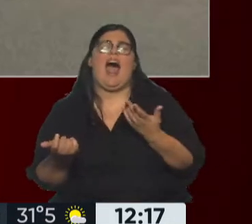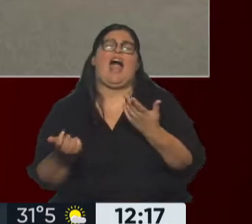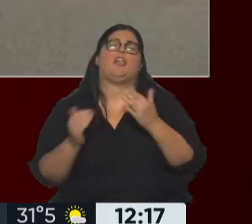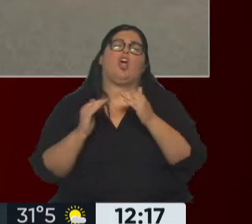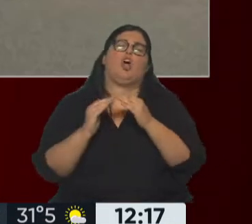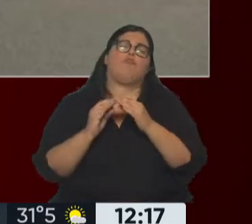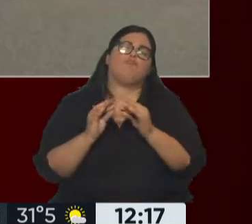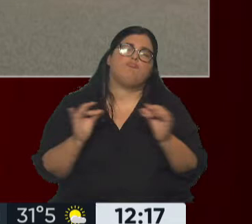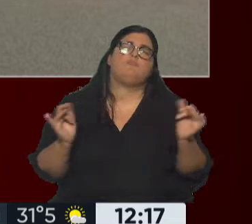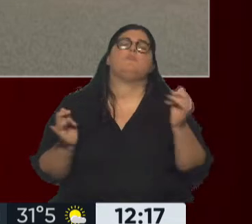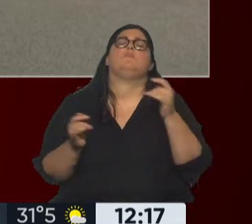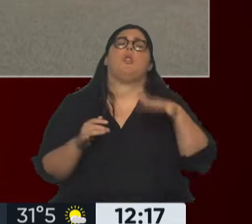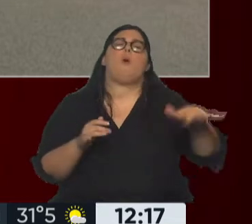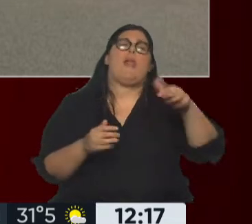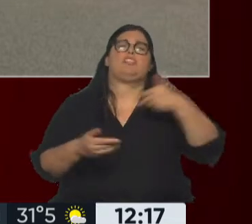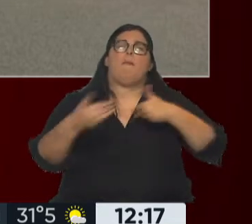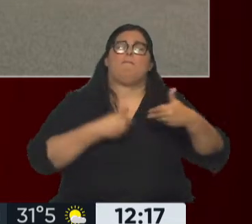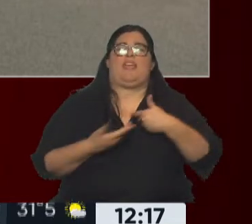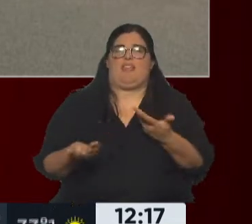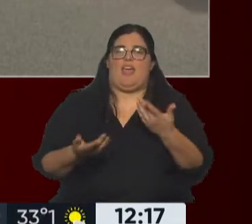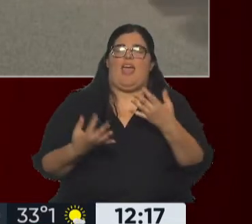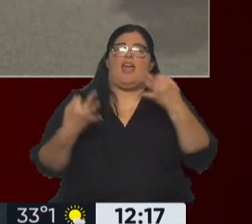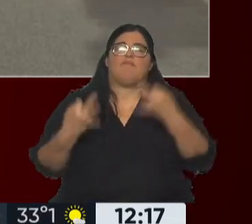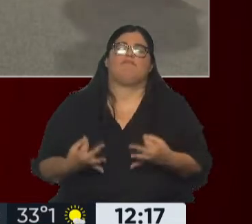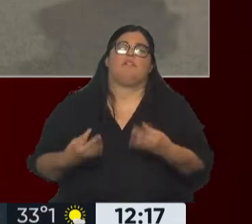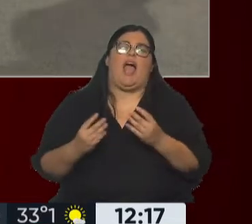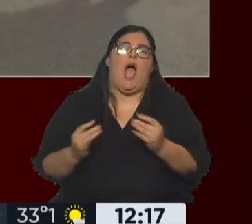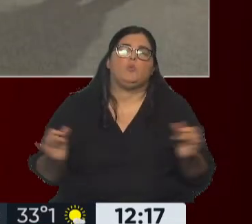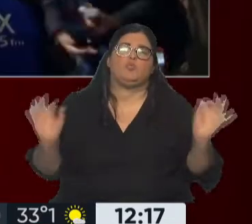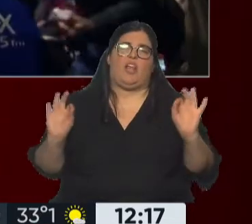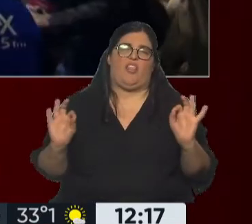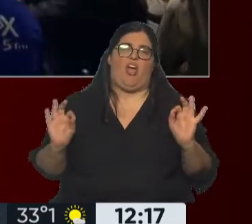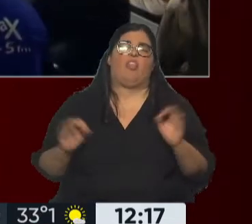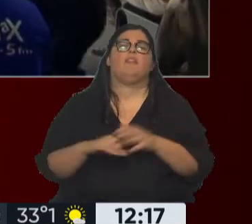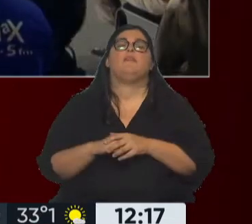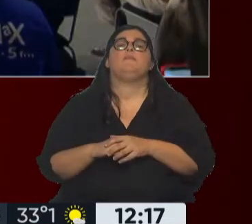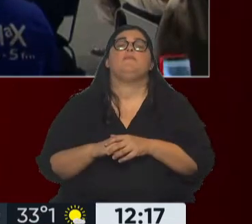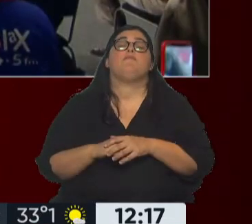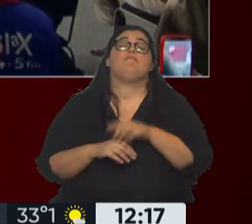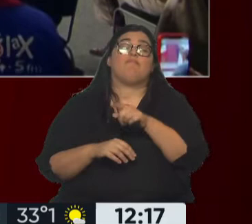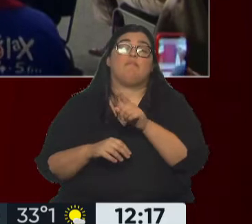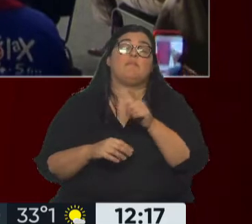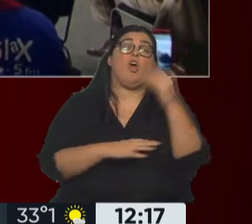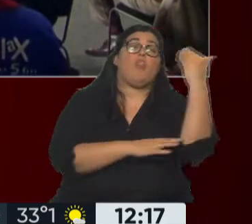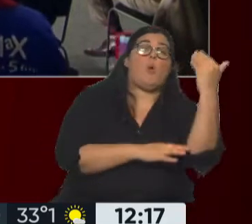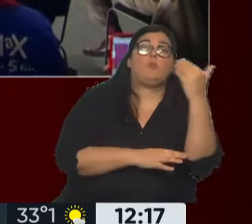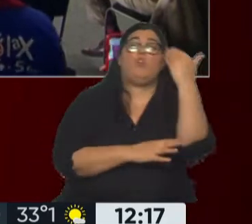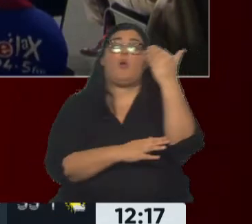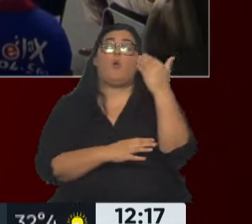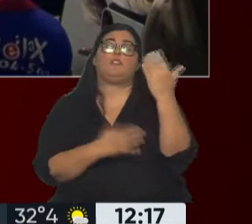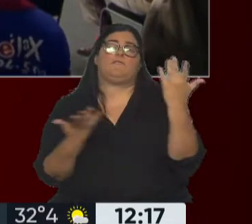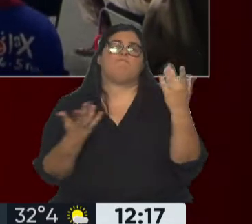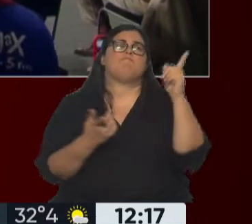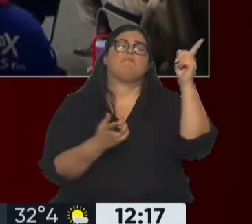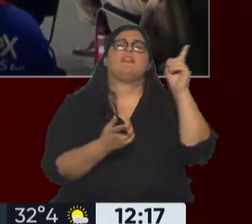que pide la población. Me parece que lo que vamos a ver es la intensificación de estas narrativas. De fondo, un Departamento de Estado de Estados Unidos que